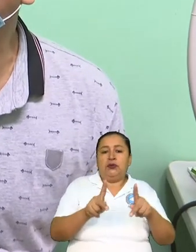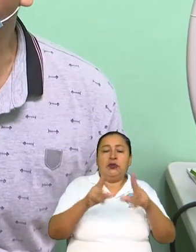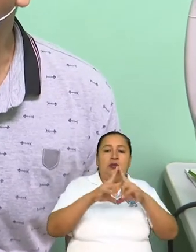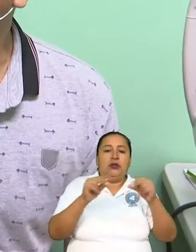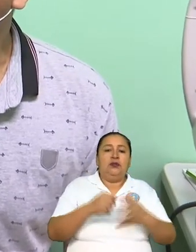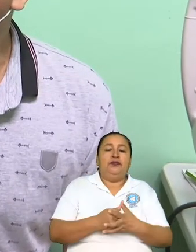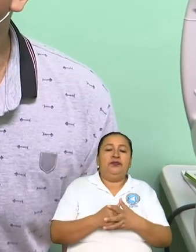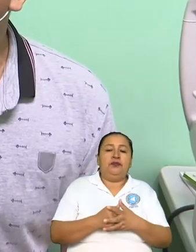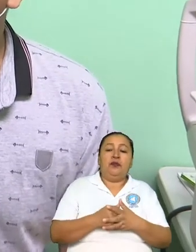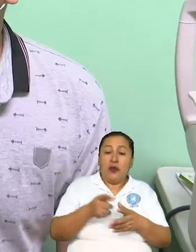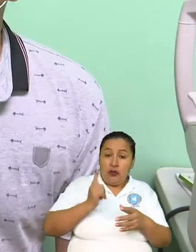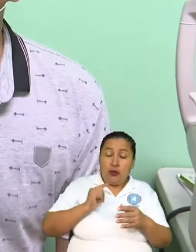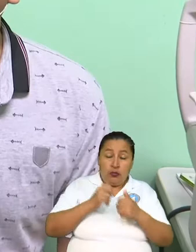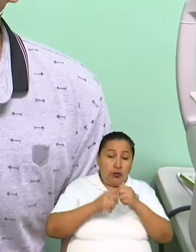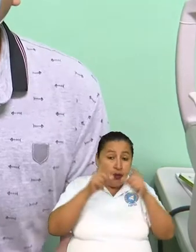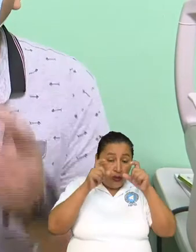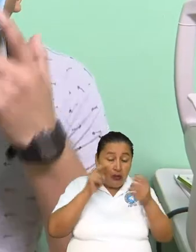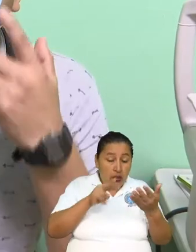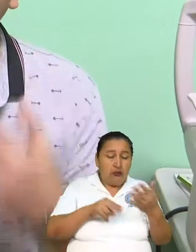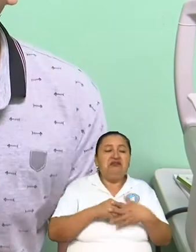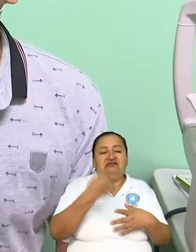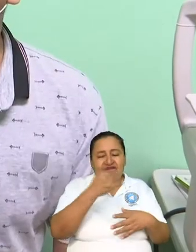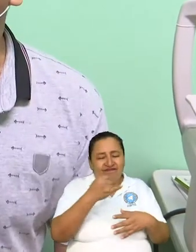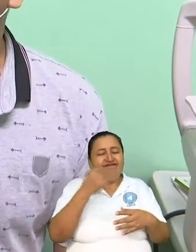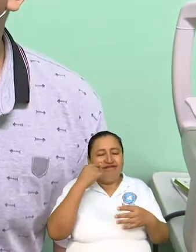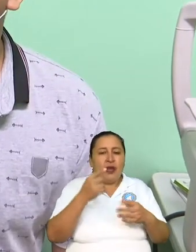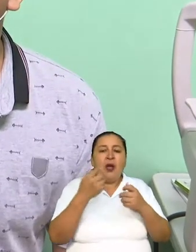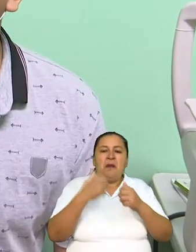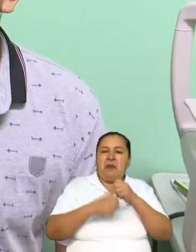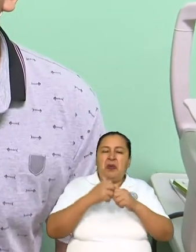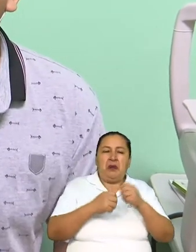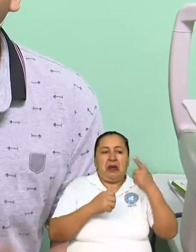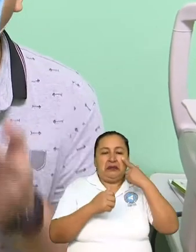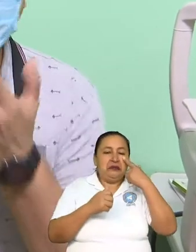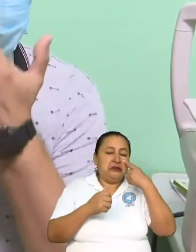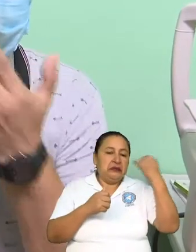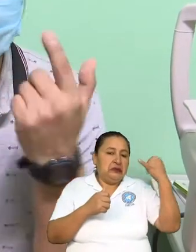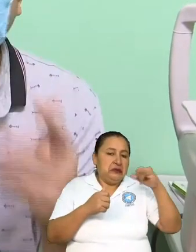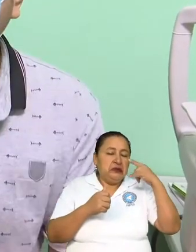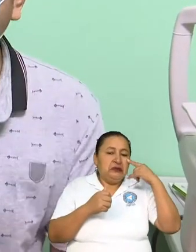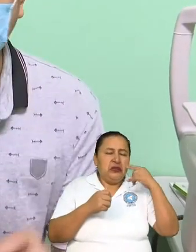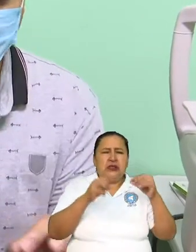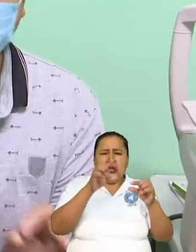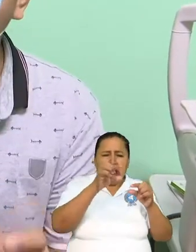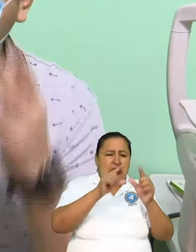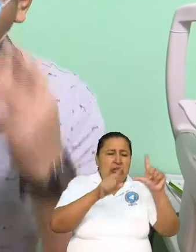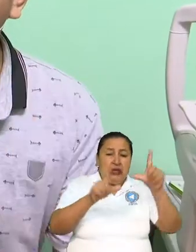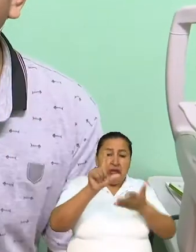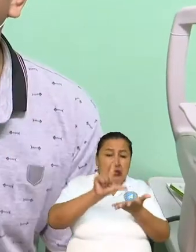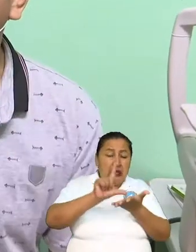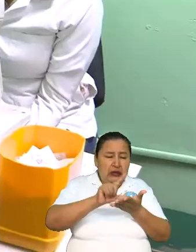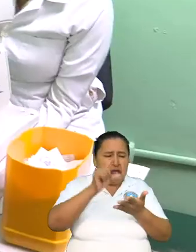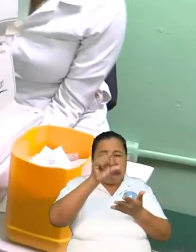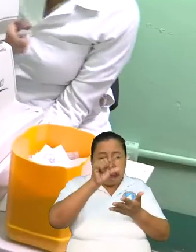Nicaragua. ¿Tiene dificultad usted para leer? Sí, tengo problemas ya en el ojo izquierdo. Ya las letras las miro más pequeñas con